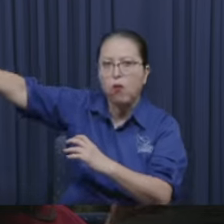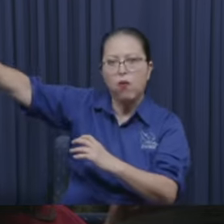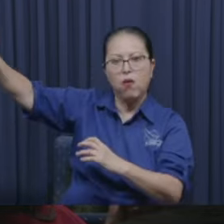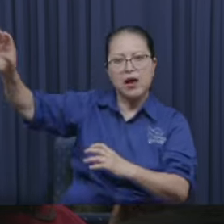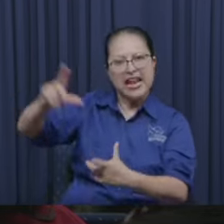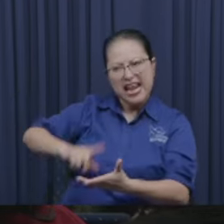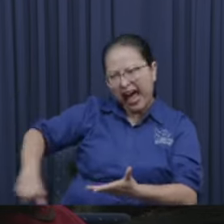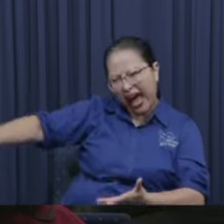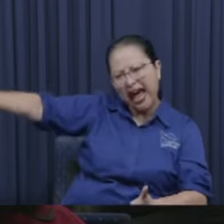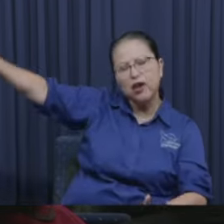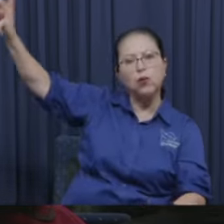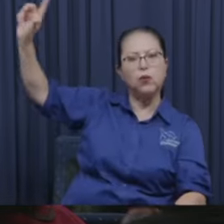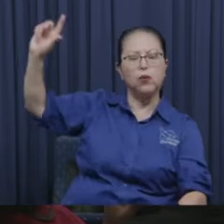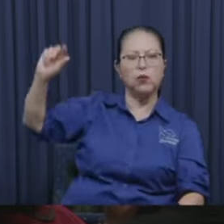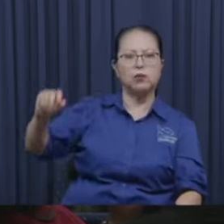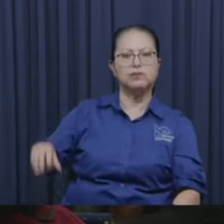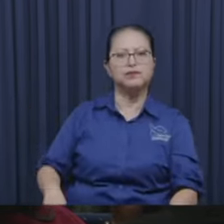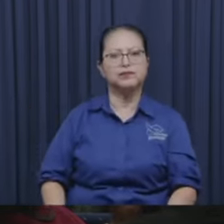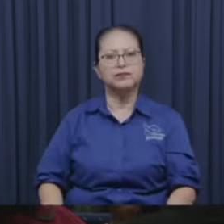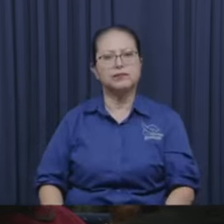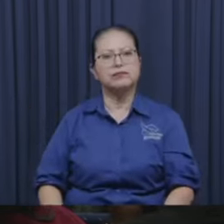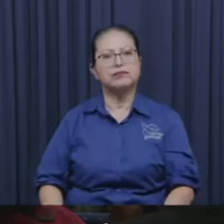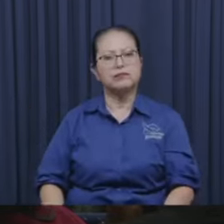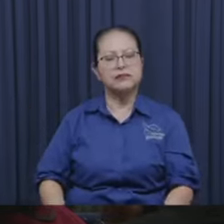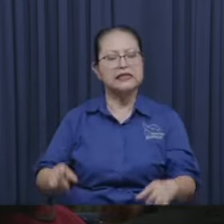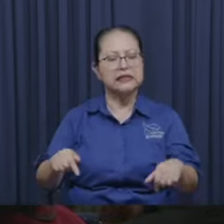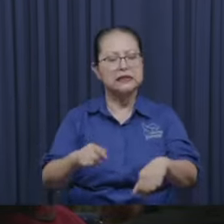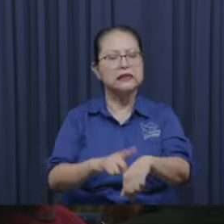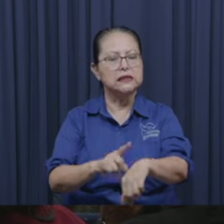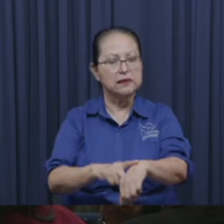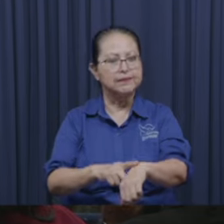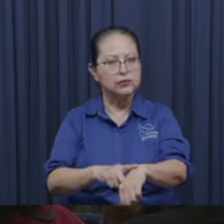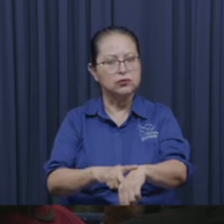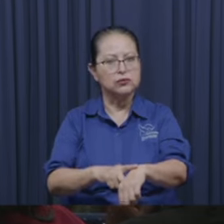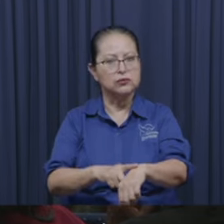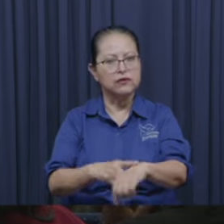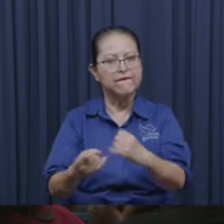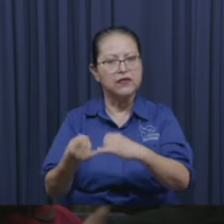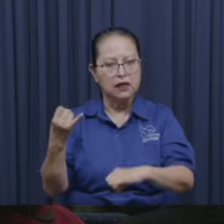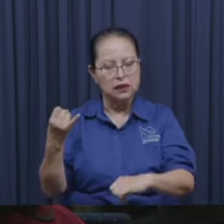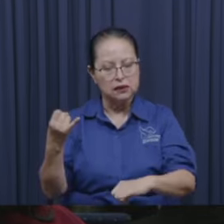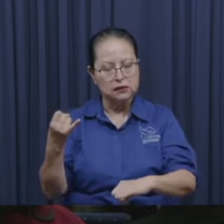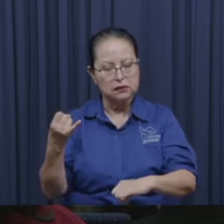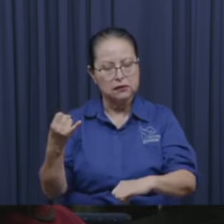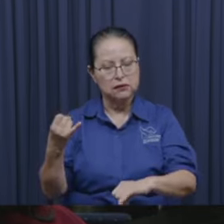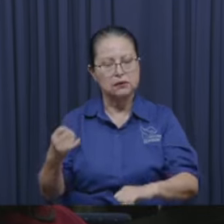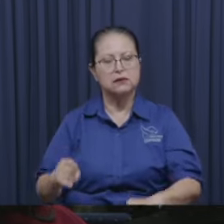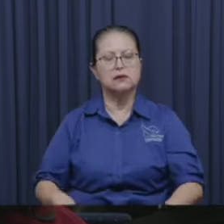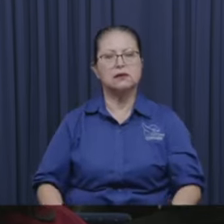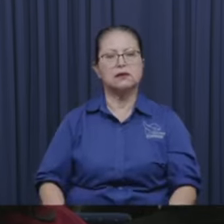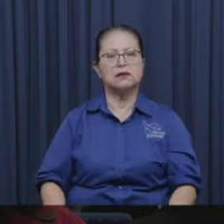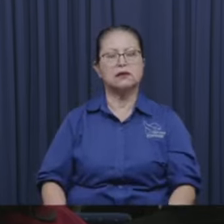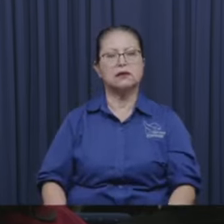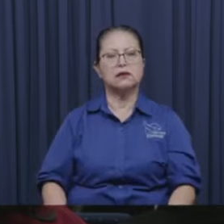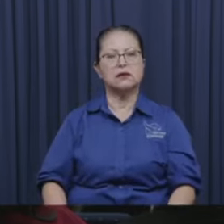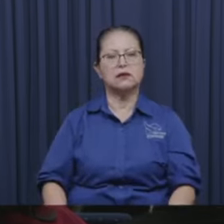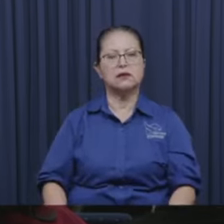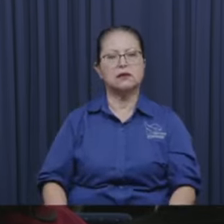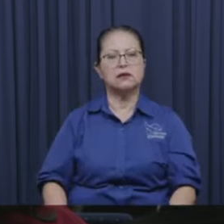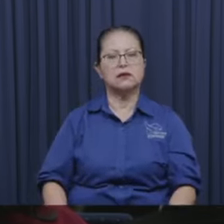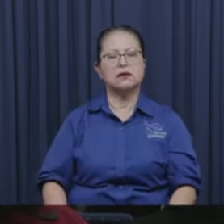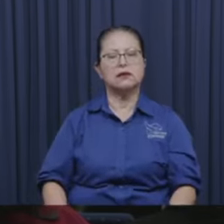hermano entonces de plano que se estáa la época Entonces yo yo